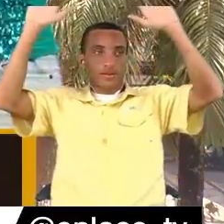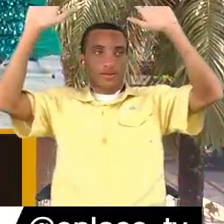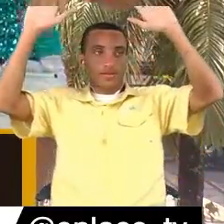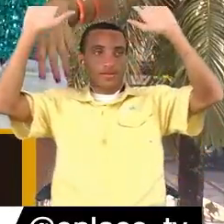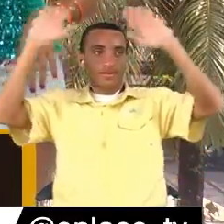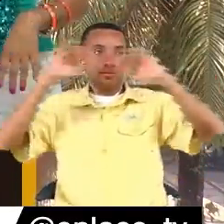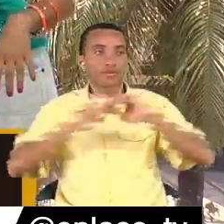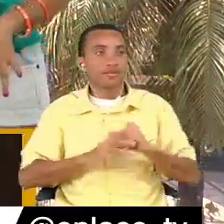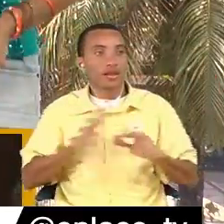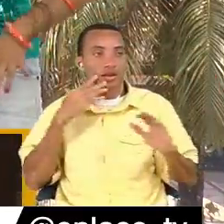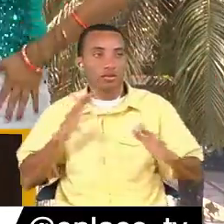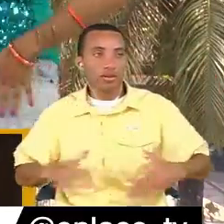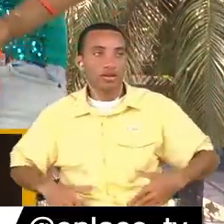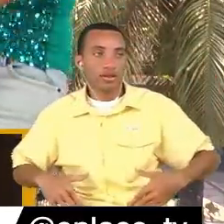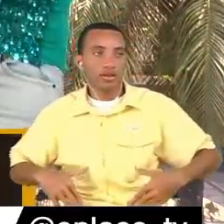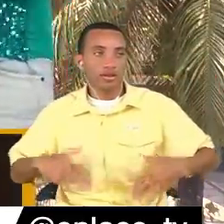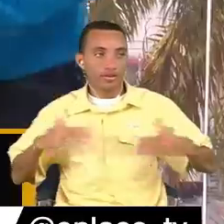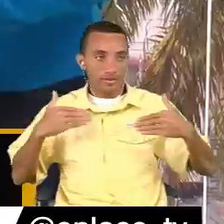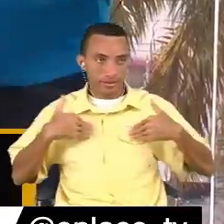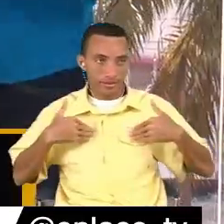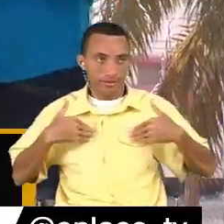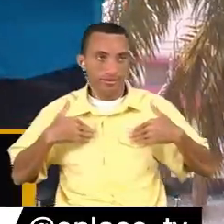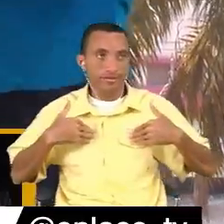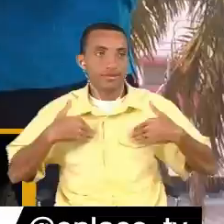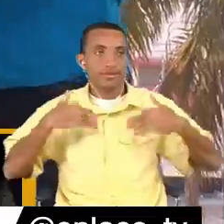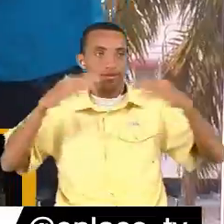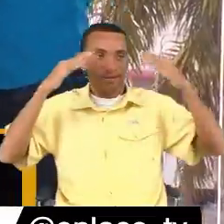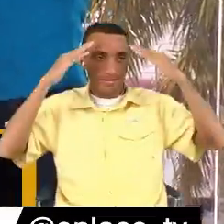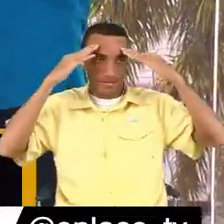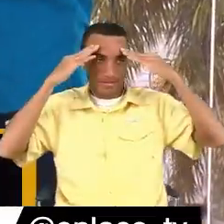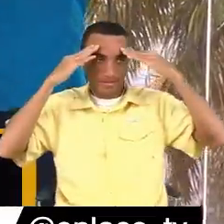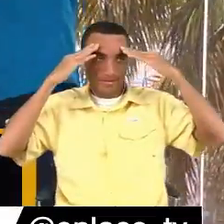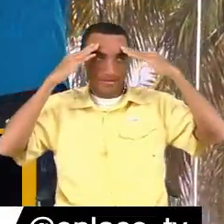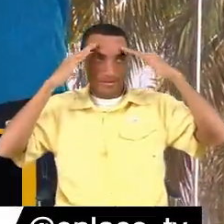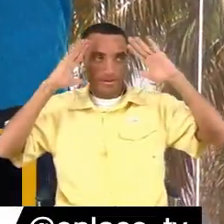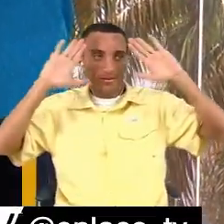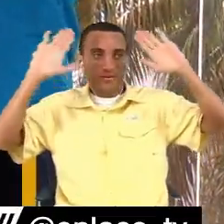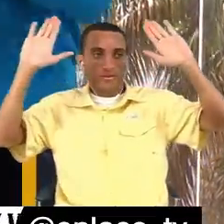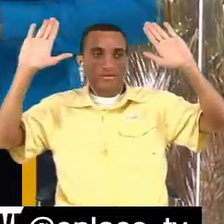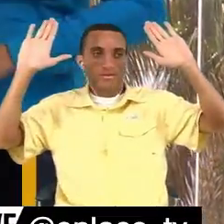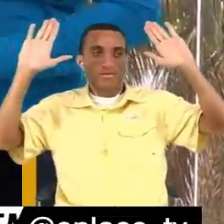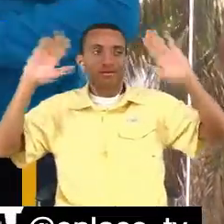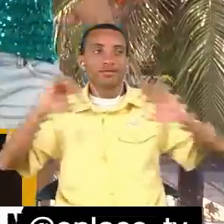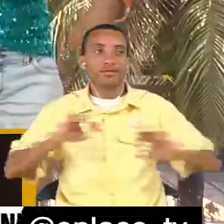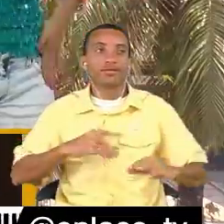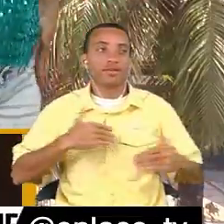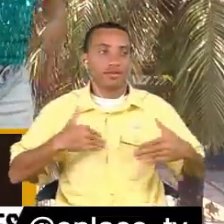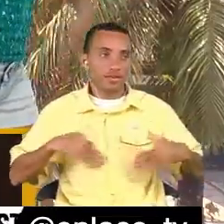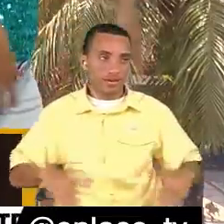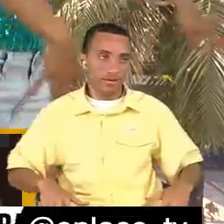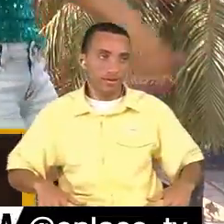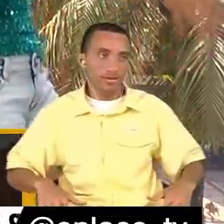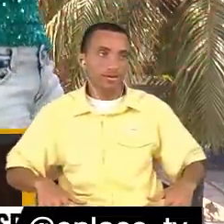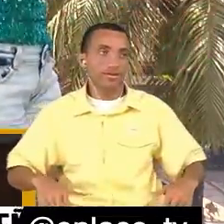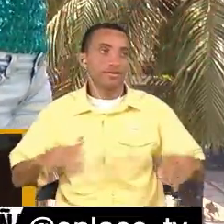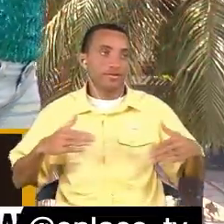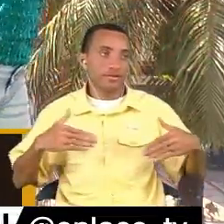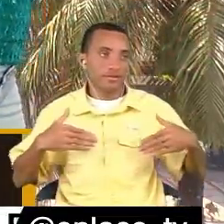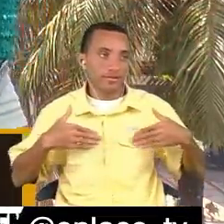lo hacemos como con mapalé. Pierna, pecho, cabeza, fuera. Y ahora por el otro lado.